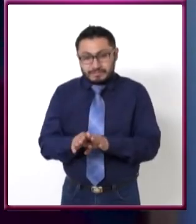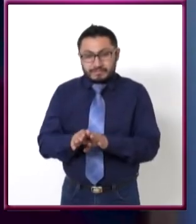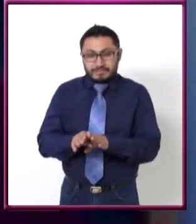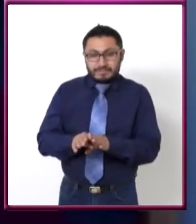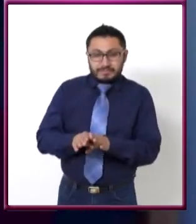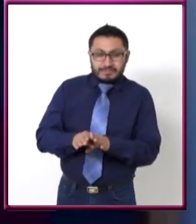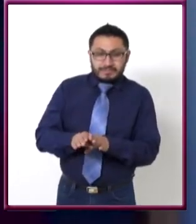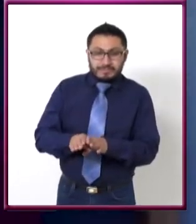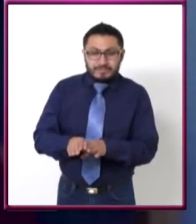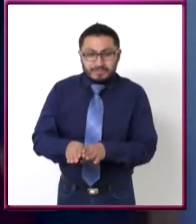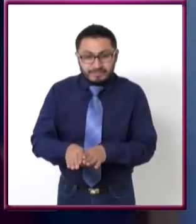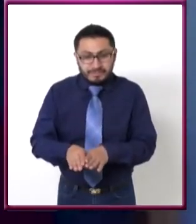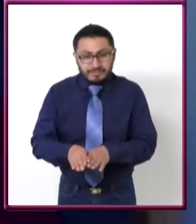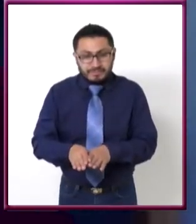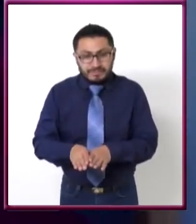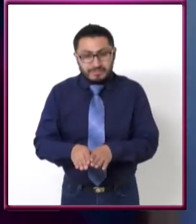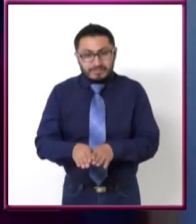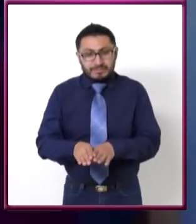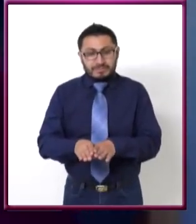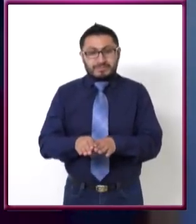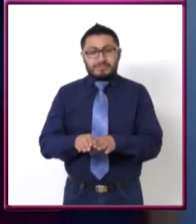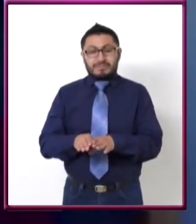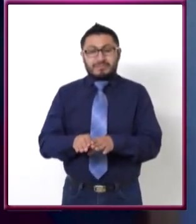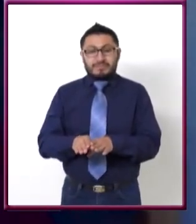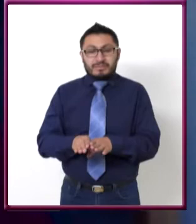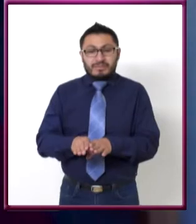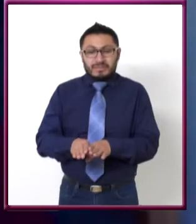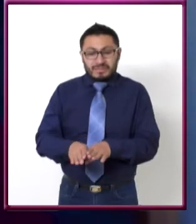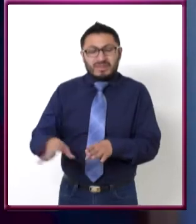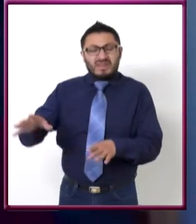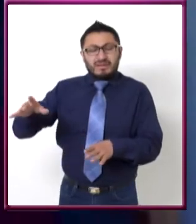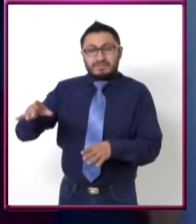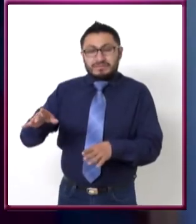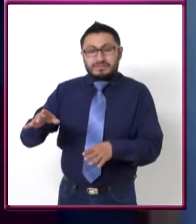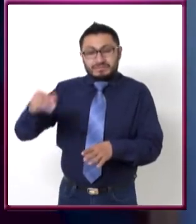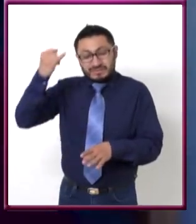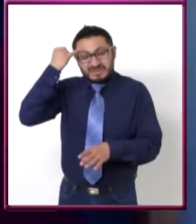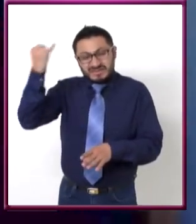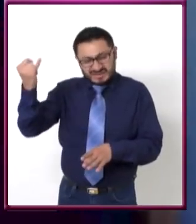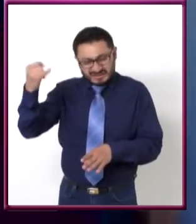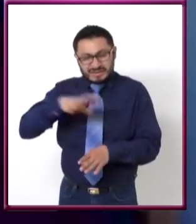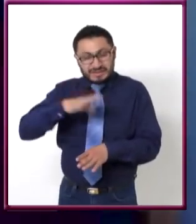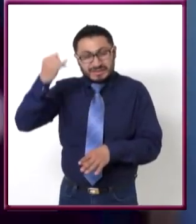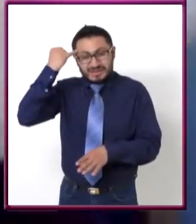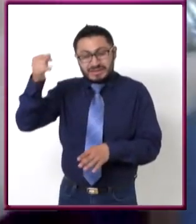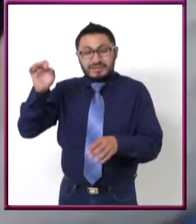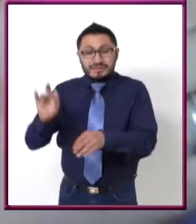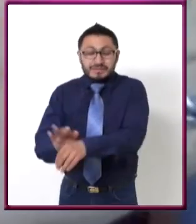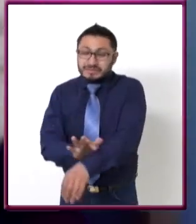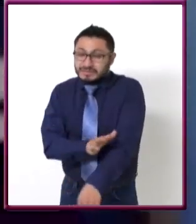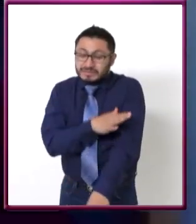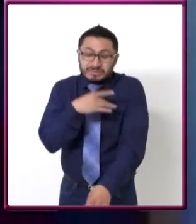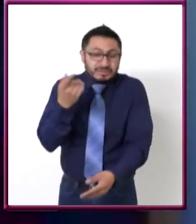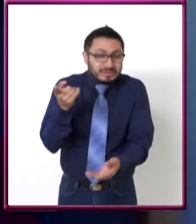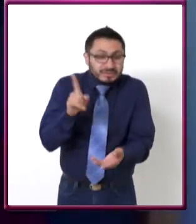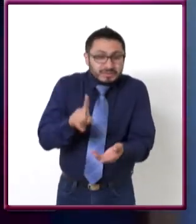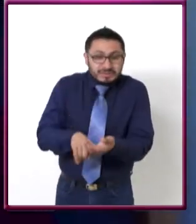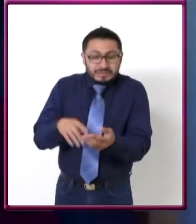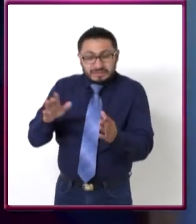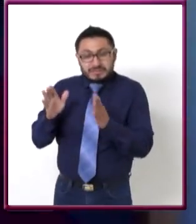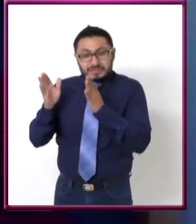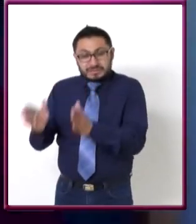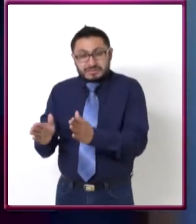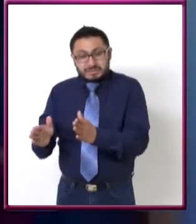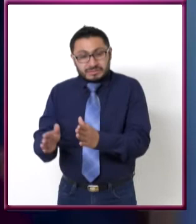a un neuromito de neurociencia, donde se cree que las emociones están por un